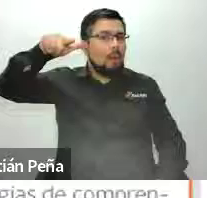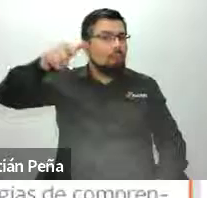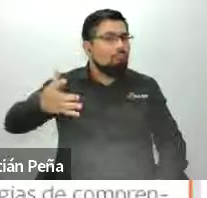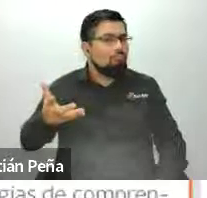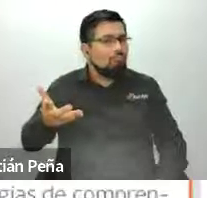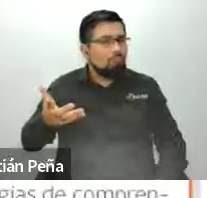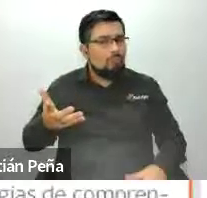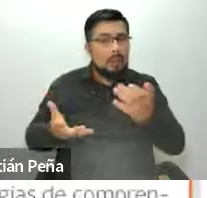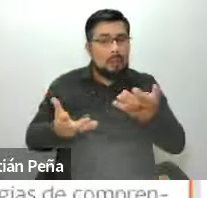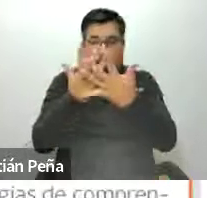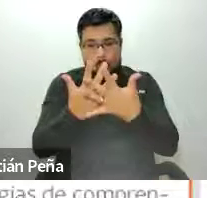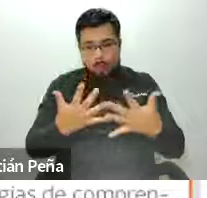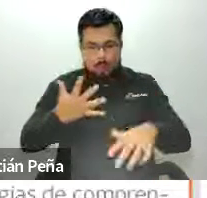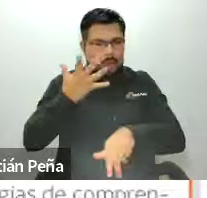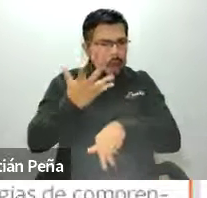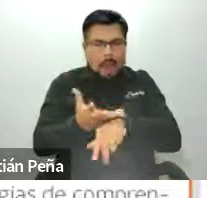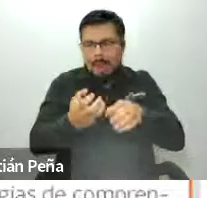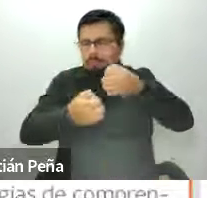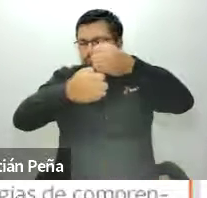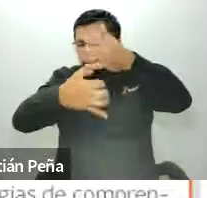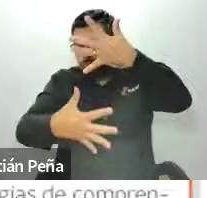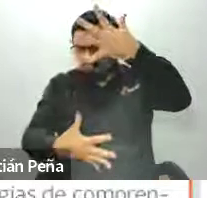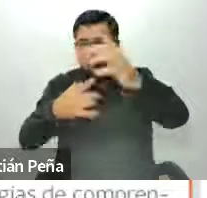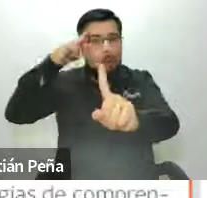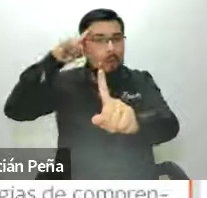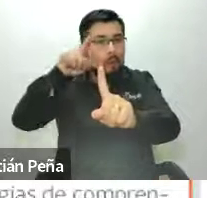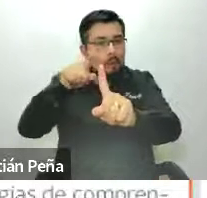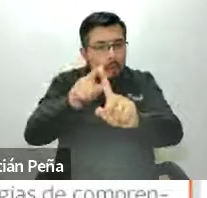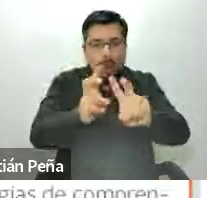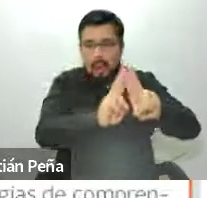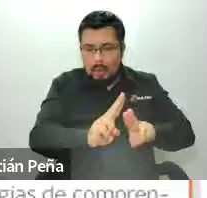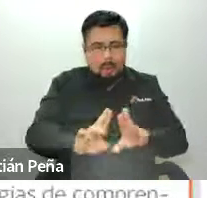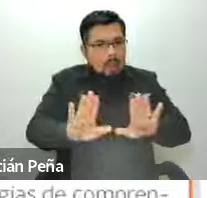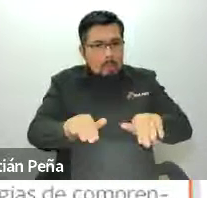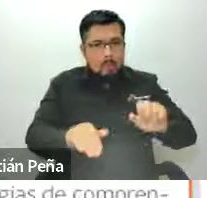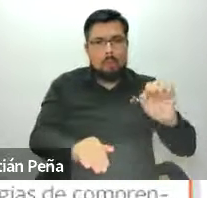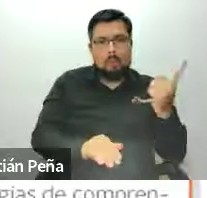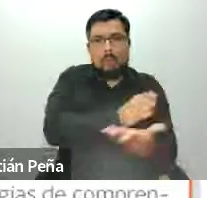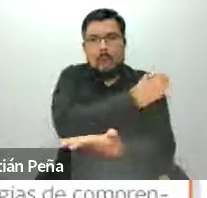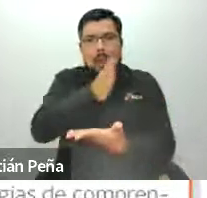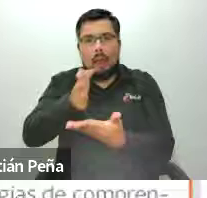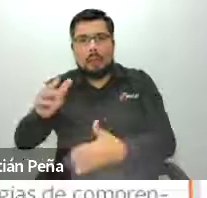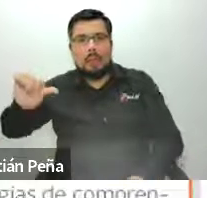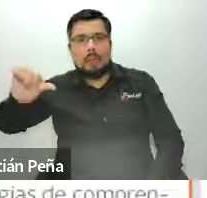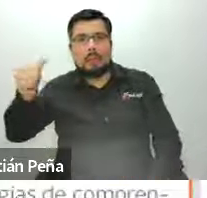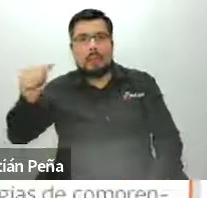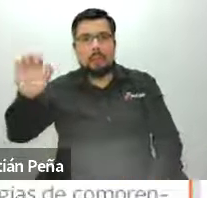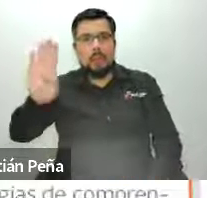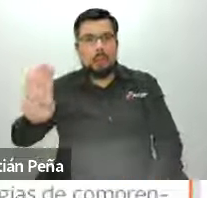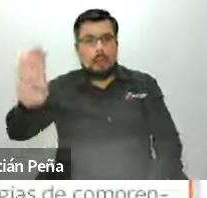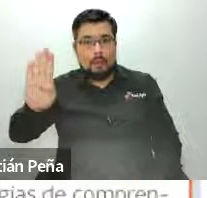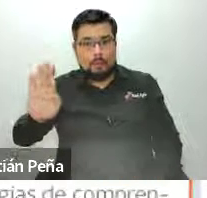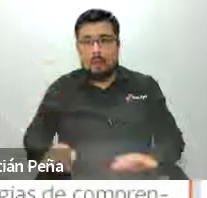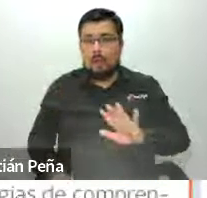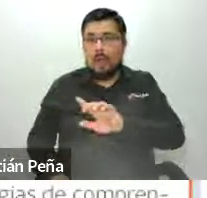encontramos muchos objetivos que están formulados de la misma manera, incluso de primero a sexto año básico. En este caso estamos viendo que hay un cambio, ¿no es cierto? Que hay